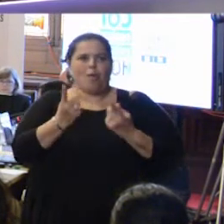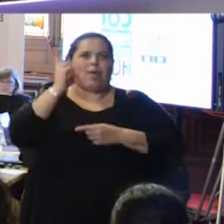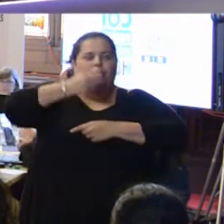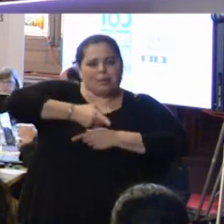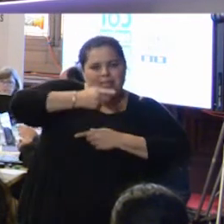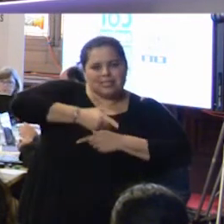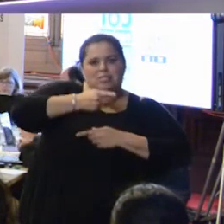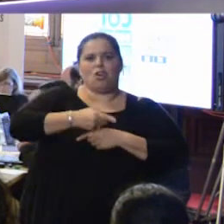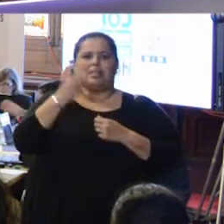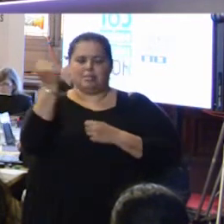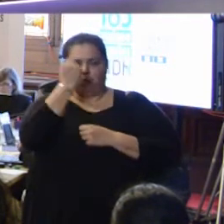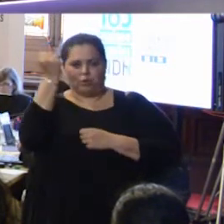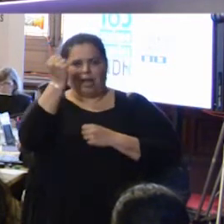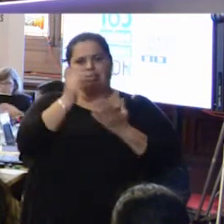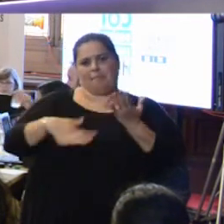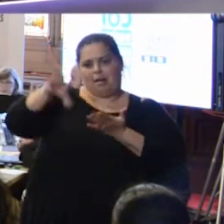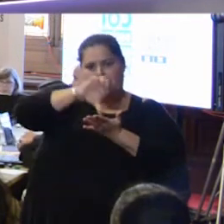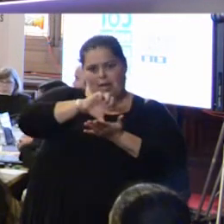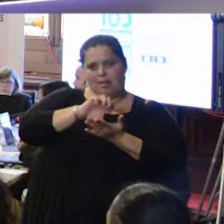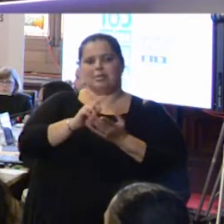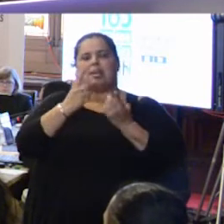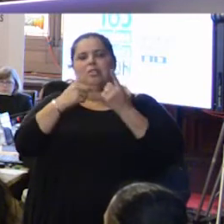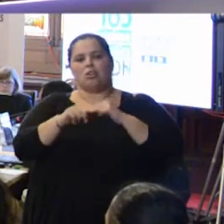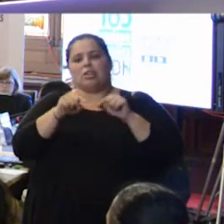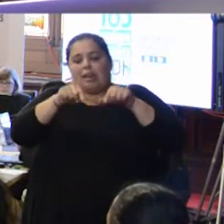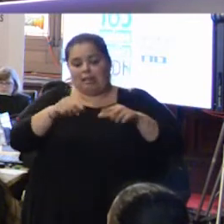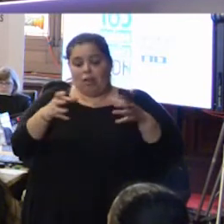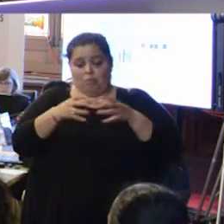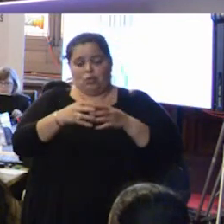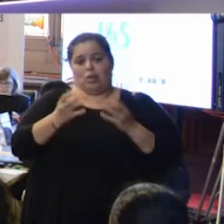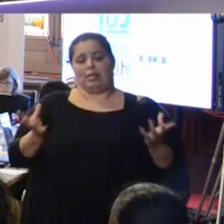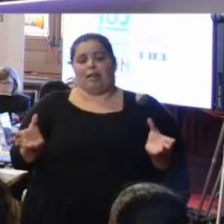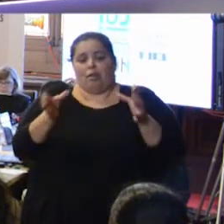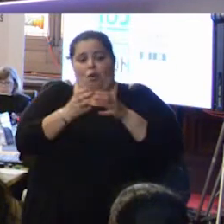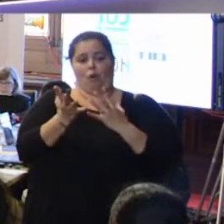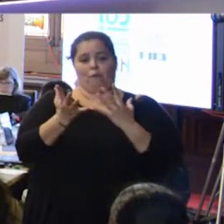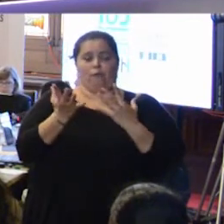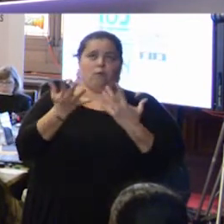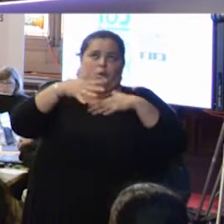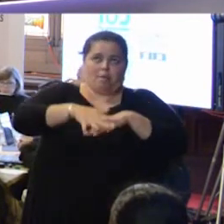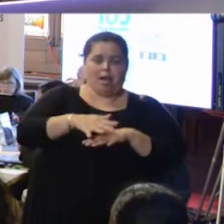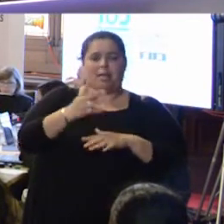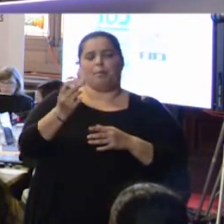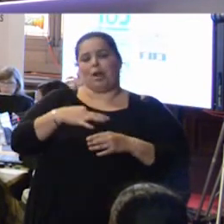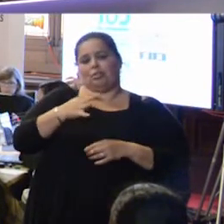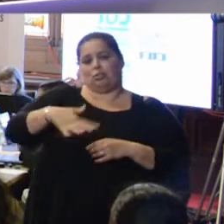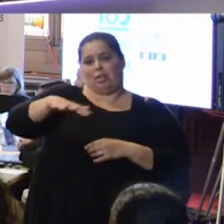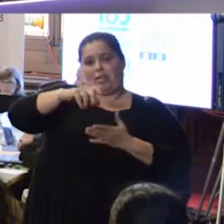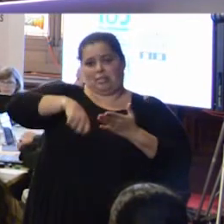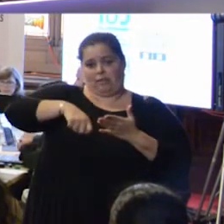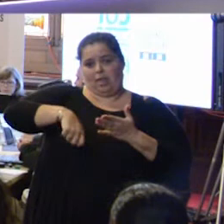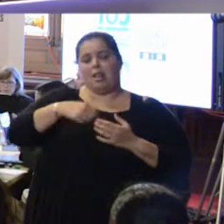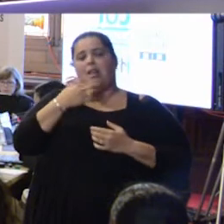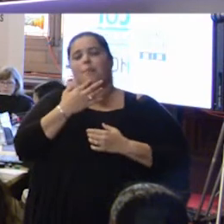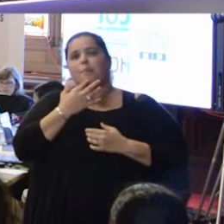nacional e intersectorial. Y ellas están conformadas por la sociedad civil, podemos mencionar de forma precisa al